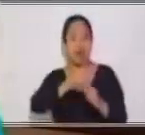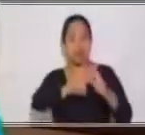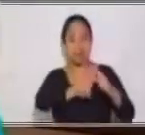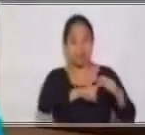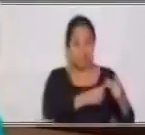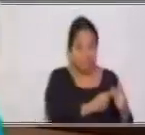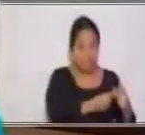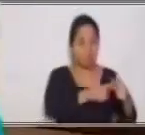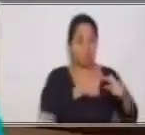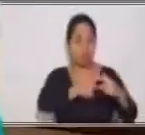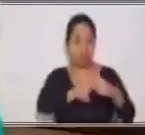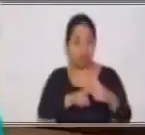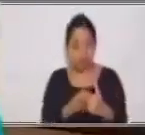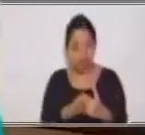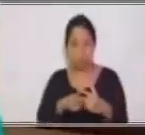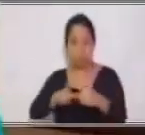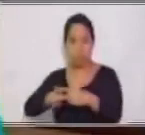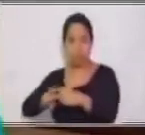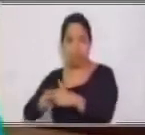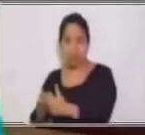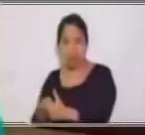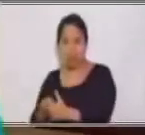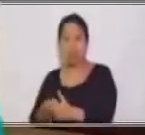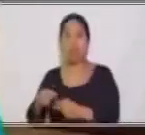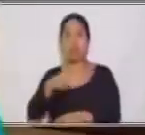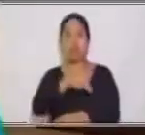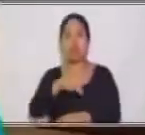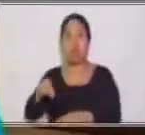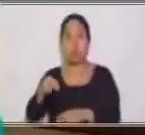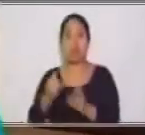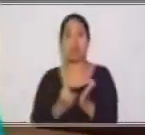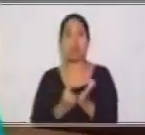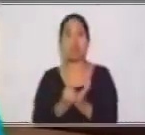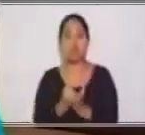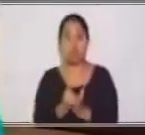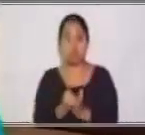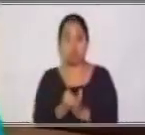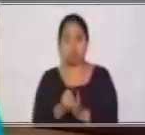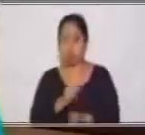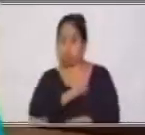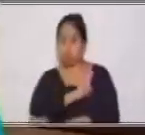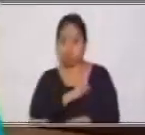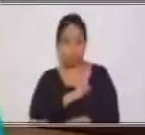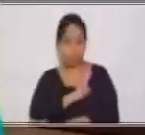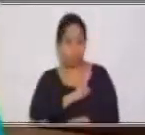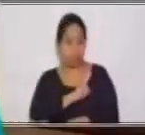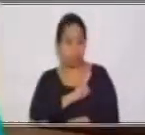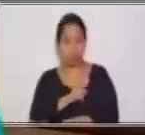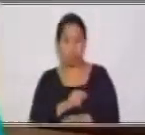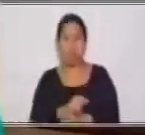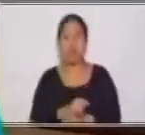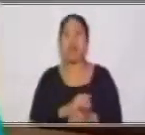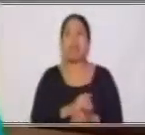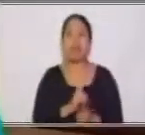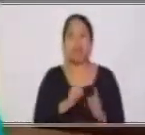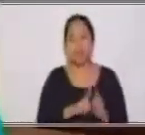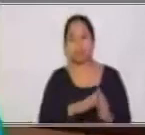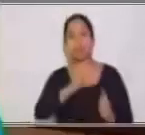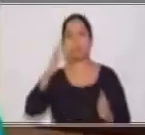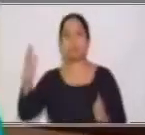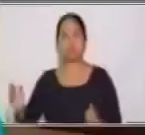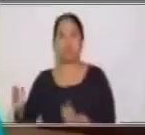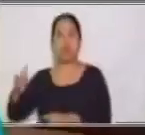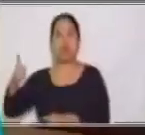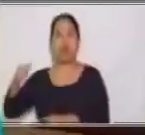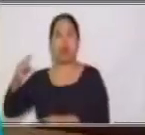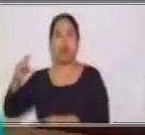iniciales del nombre o la institución, solamente las iniciales. Y en los acrónimos, en algún